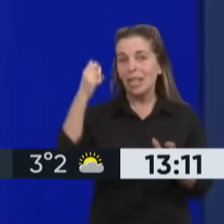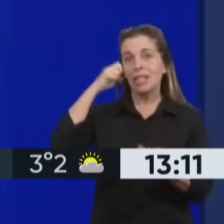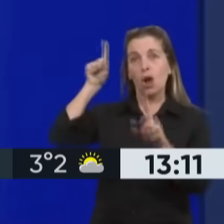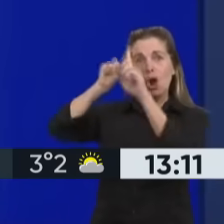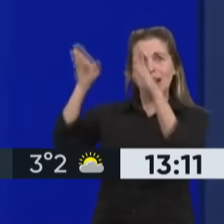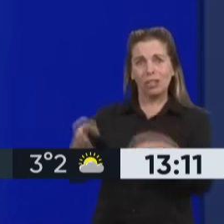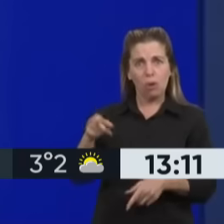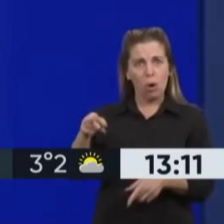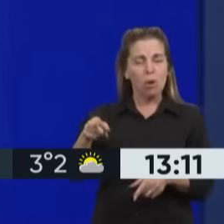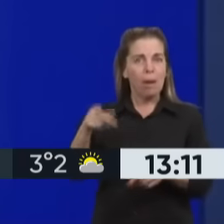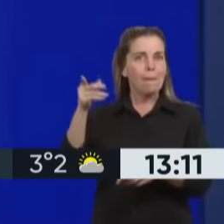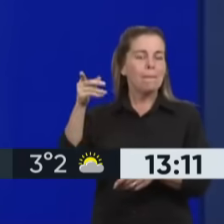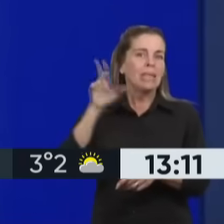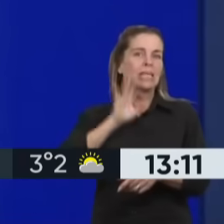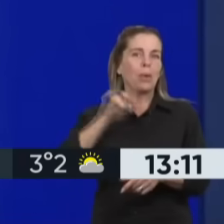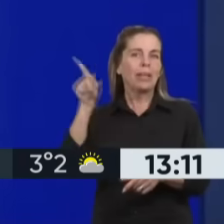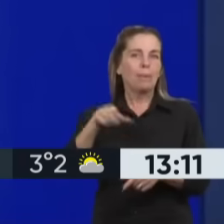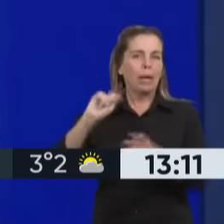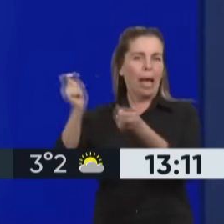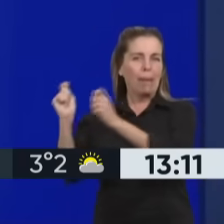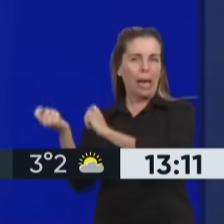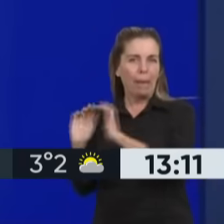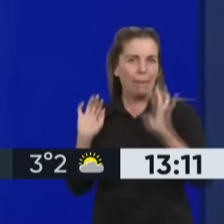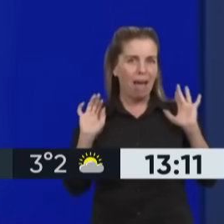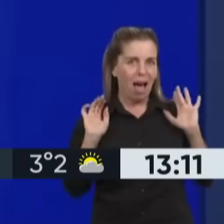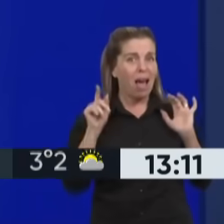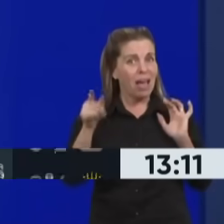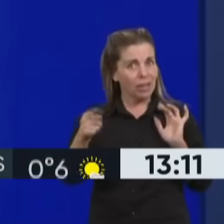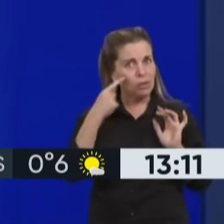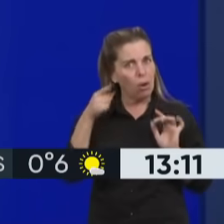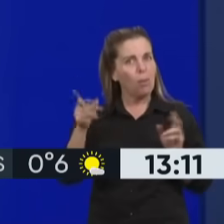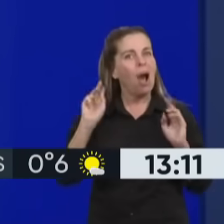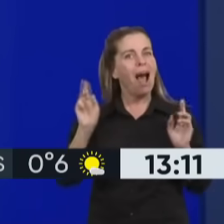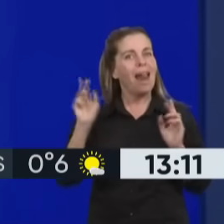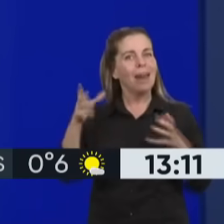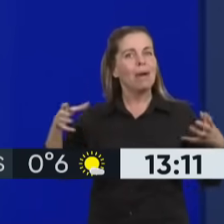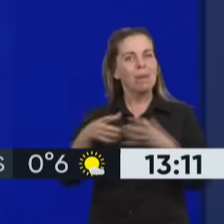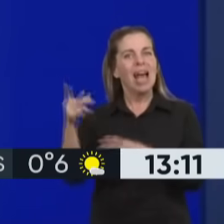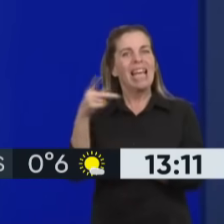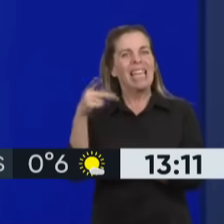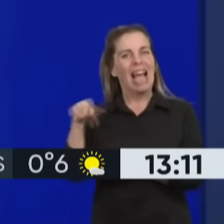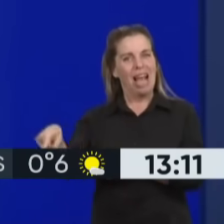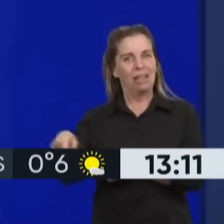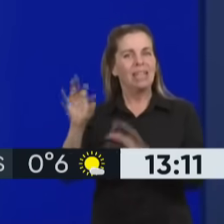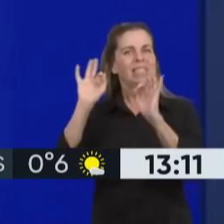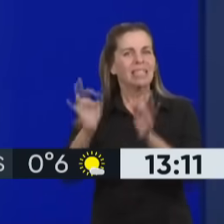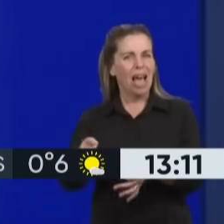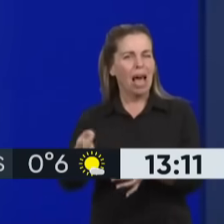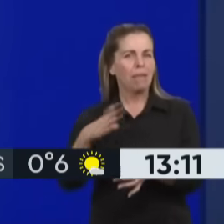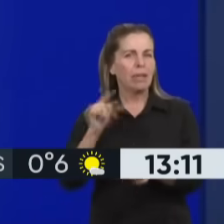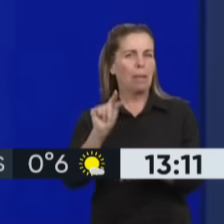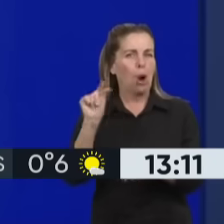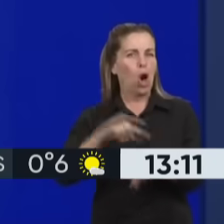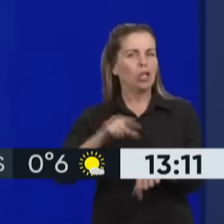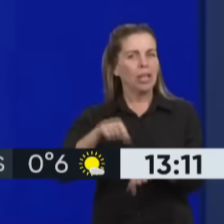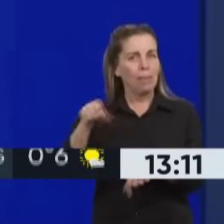Congreso. Esto representa una señal de alarma para los kirchneristas. Saben que se les acaba el tiempo, saben que vamos a